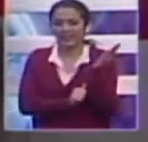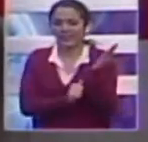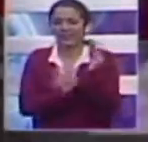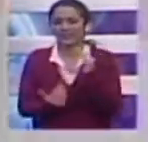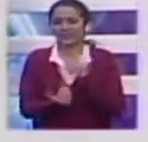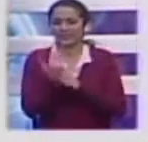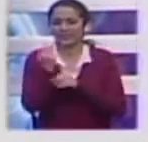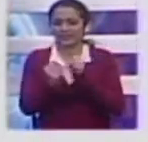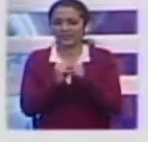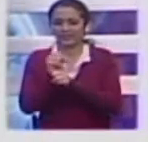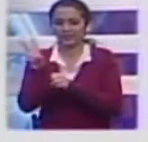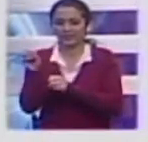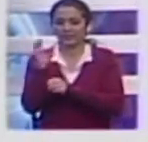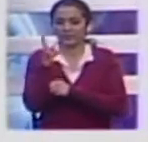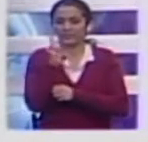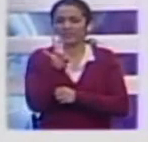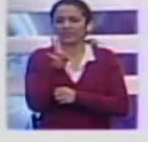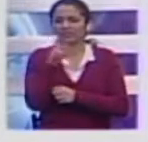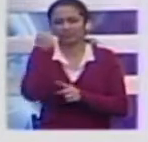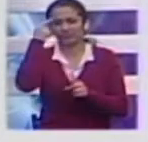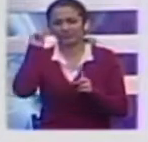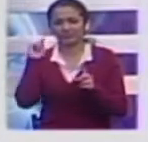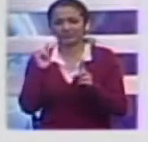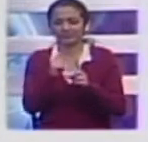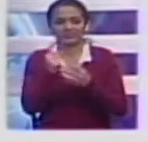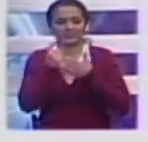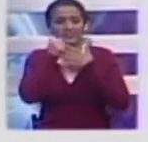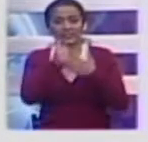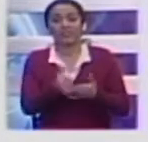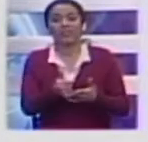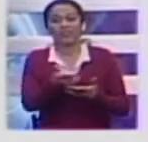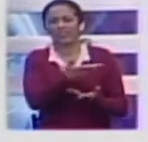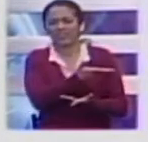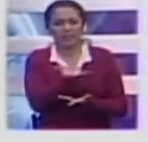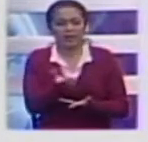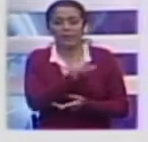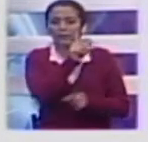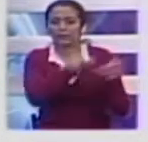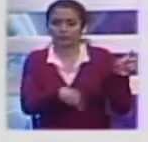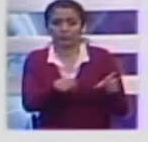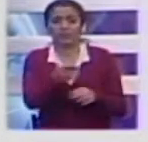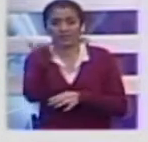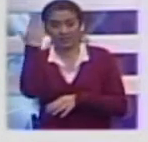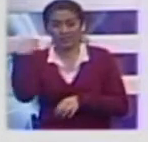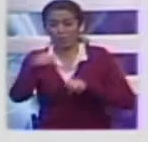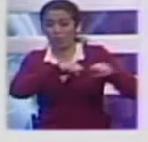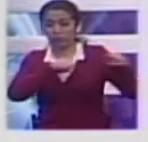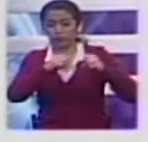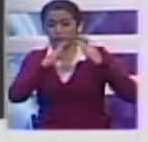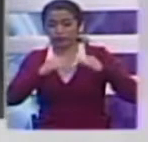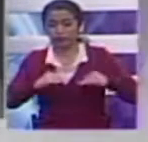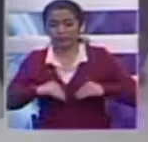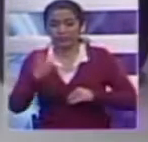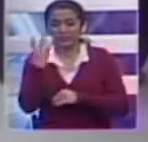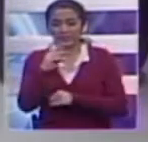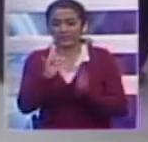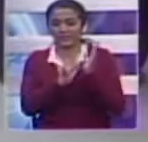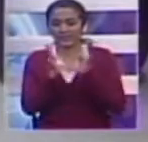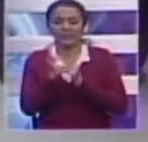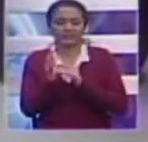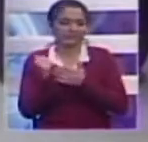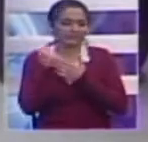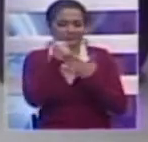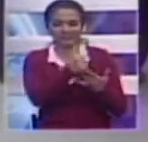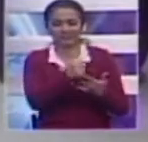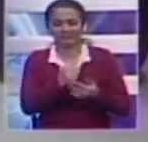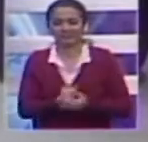iniciativa solidaria cuyo objetivo es ayudar a los damnificados del terremoto del 16 de abril. Yo le doy la bienvenida. ¿Cómo está? Gracias por acompañarnos.